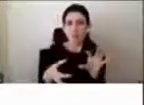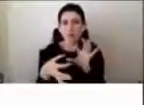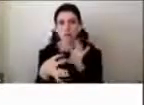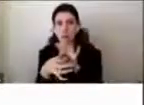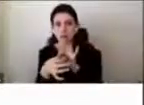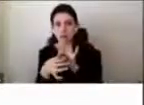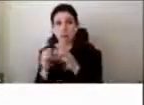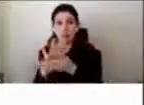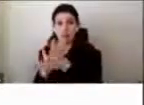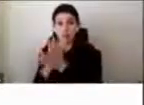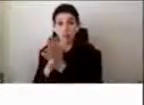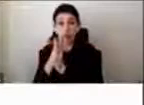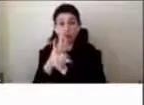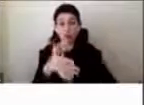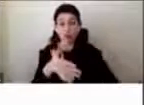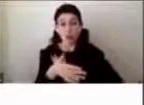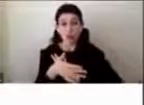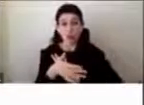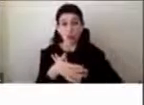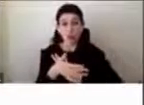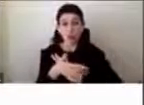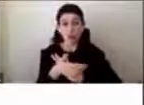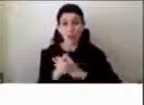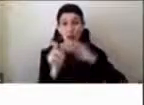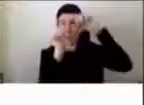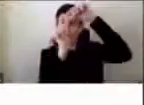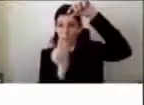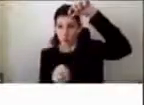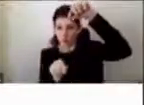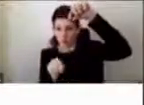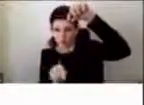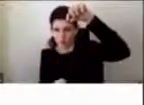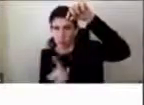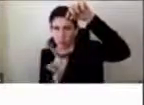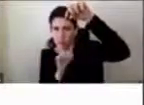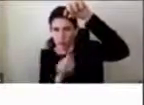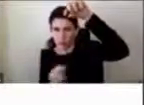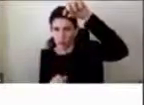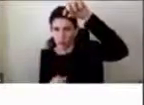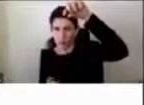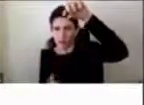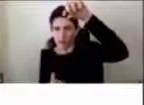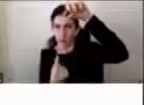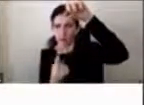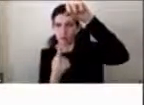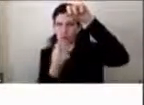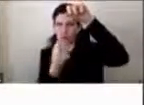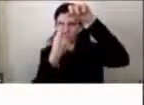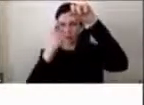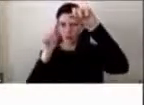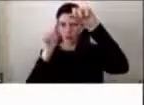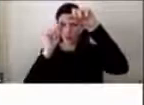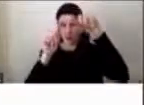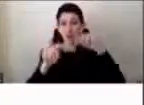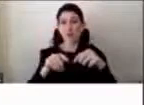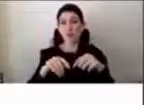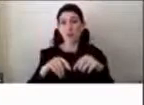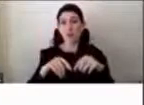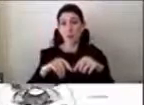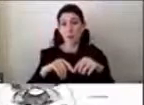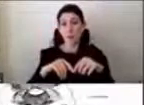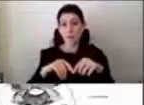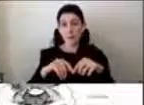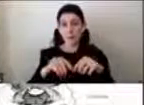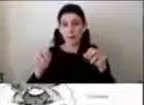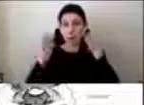central, desde la zona caudal de la médula espinal hacia el diencéfalo, y que estaría involucrado en la alerta, y no solo en la alerta,